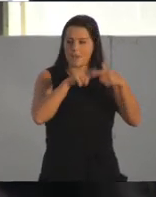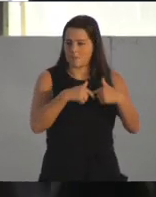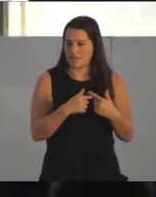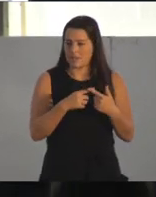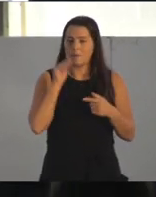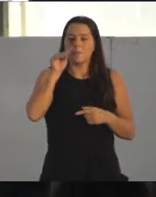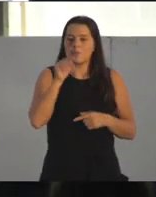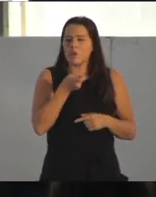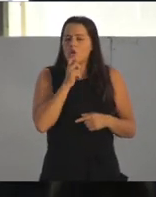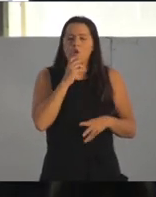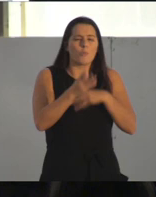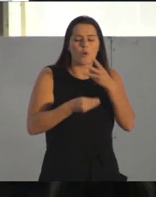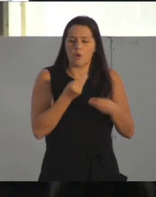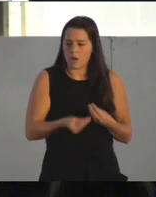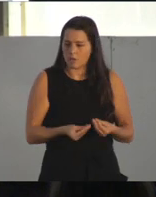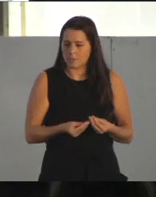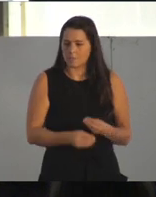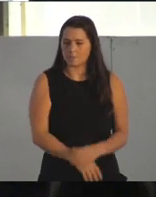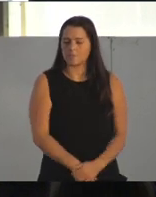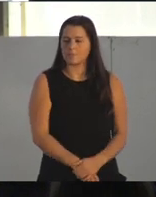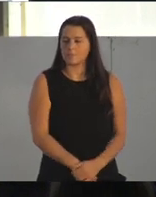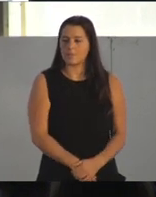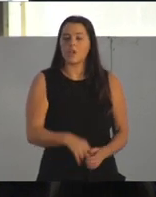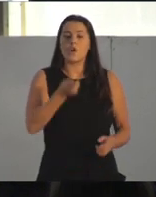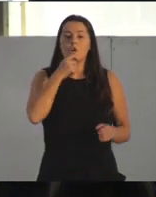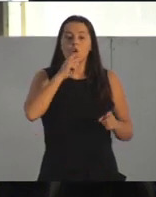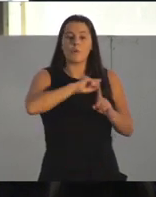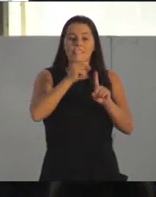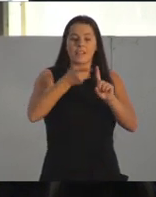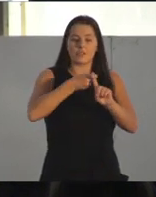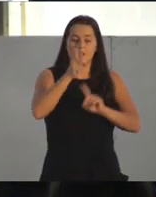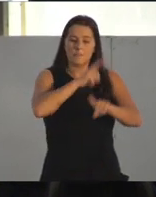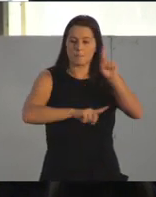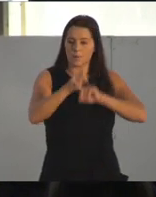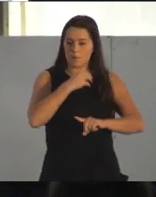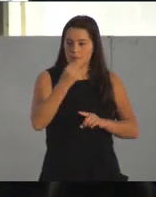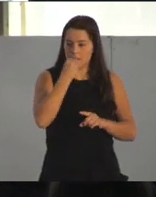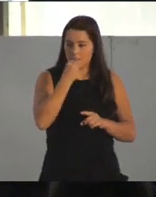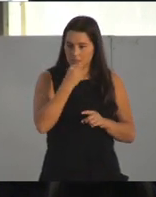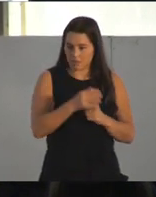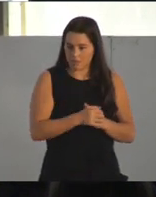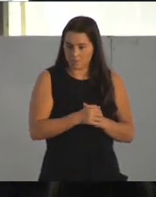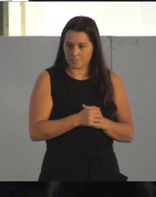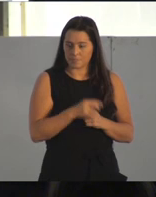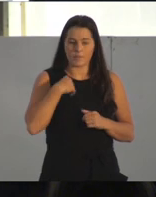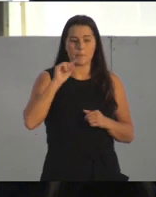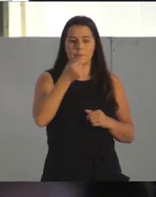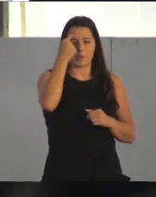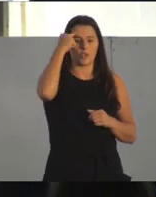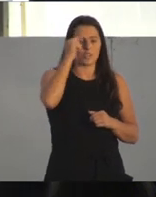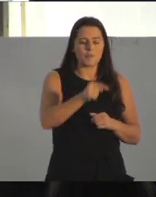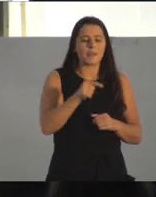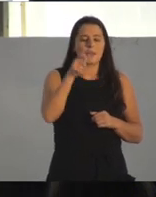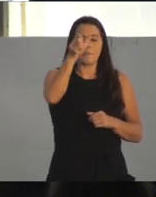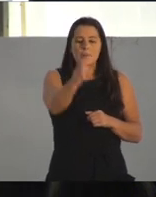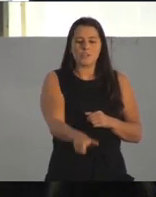decirnos. ¿Cómo hacemos el diagnóstico? Primero, nos gusta hacer una entrevista con la familia y con la persona, saber cuáles son las dificultades